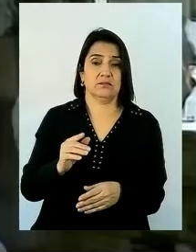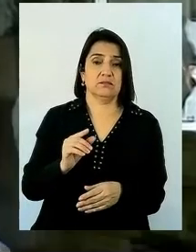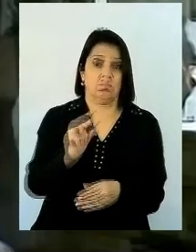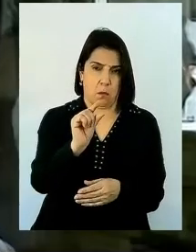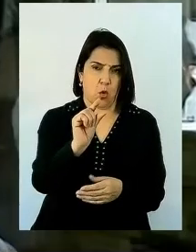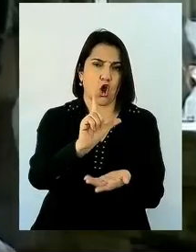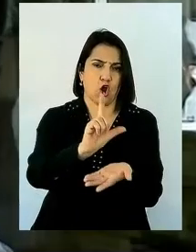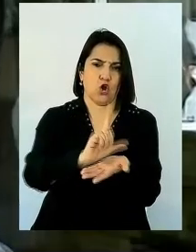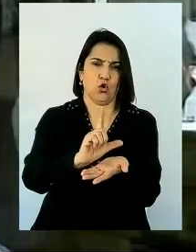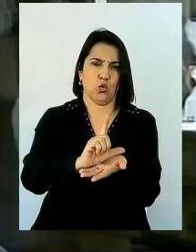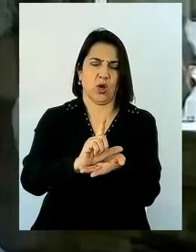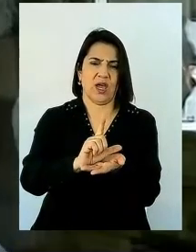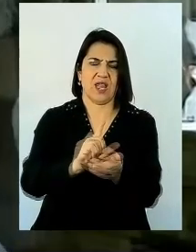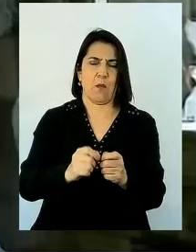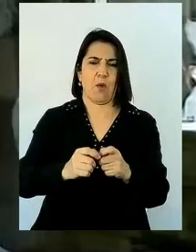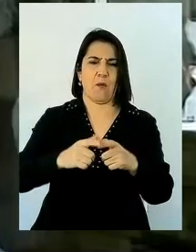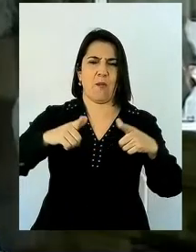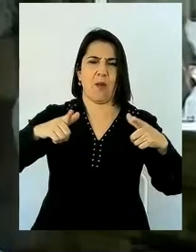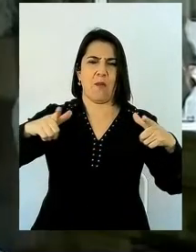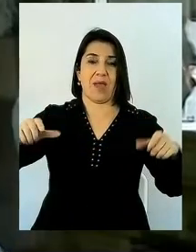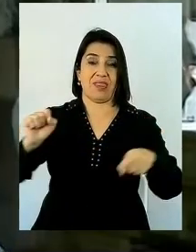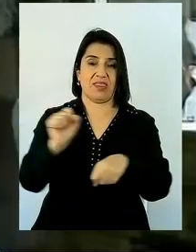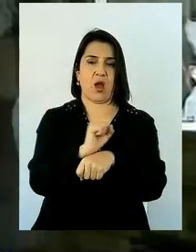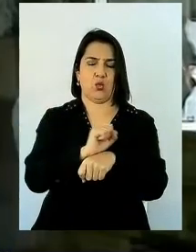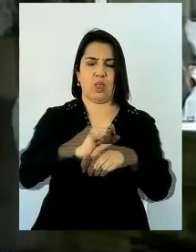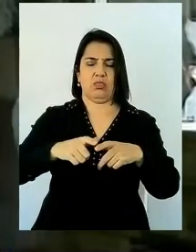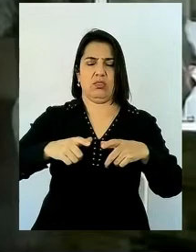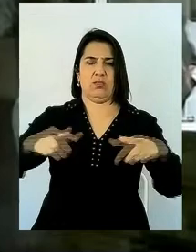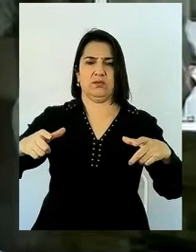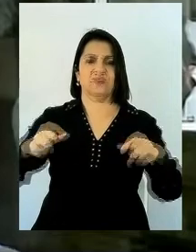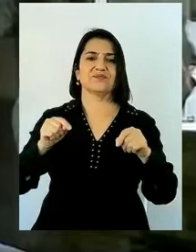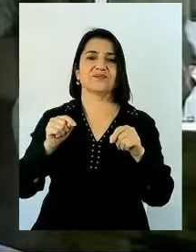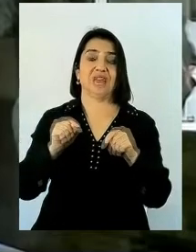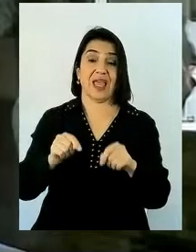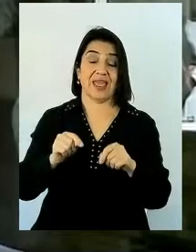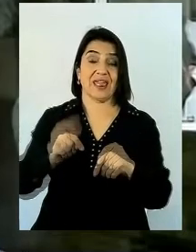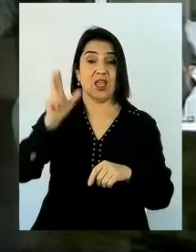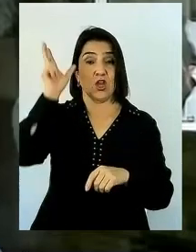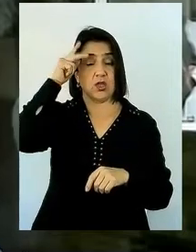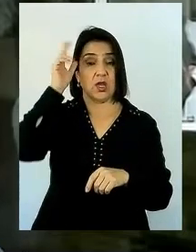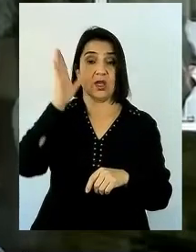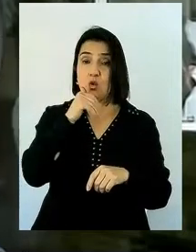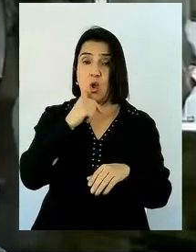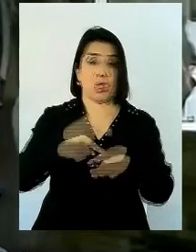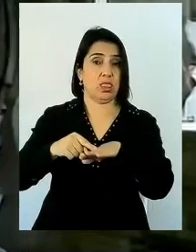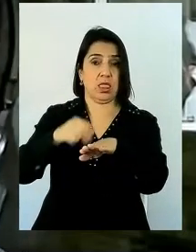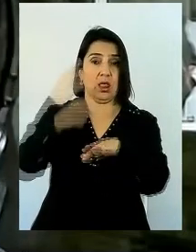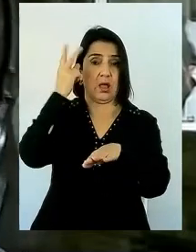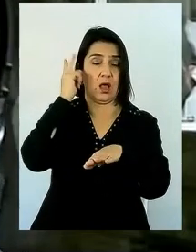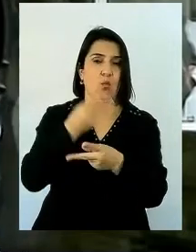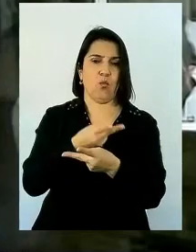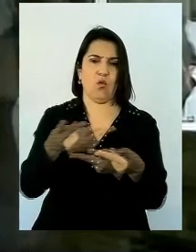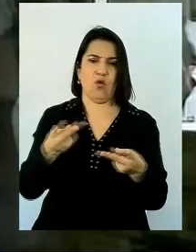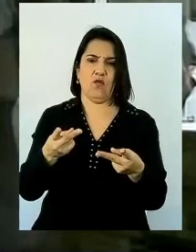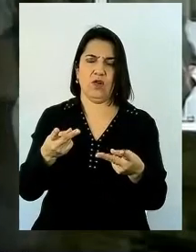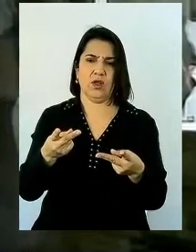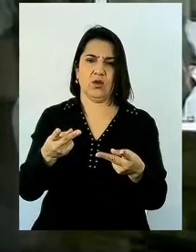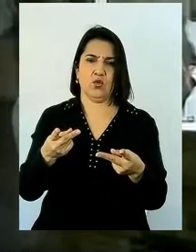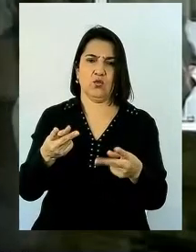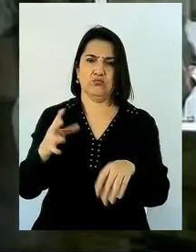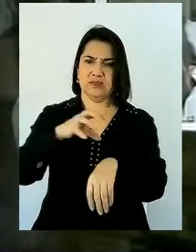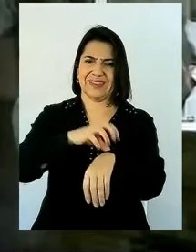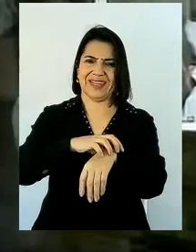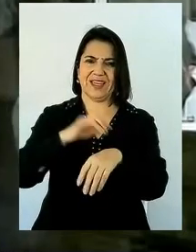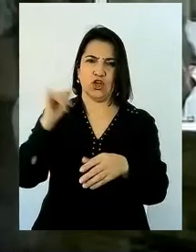masificación. Acá en Coyhaique no tenemos transporte público, en la mayoría, en todas las regiones no hay transporte público